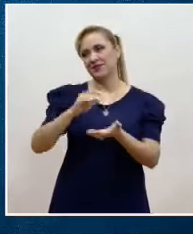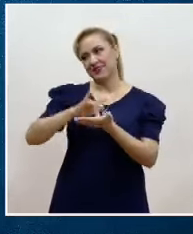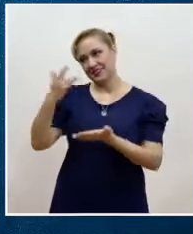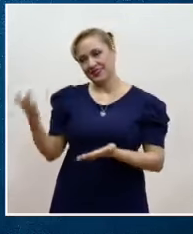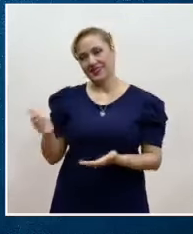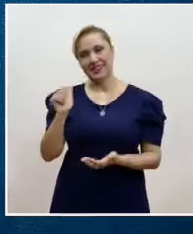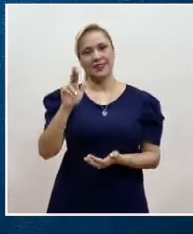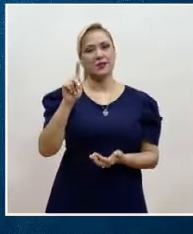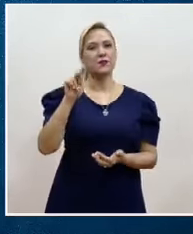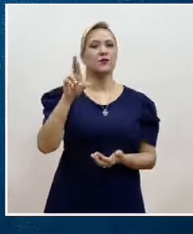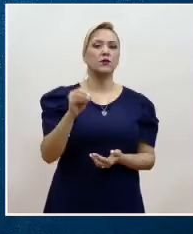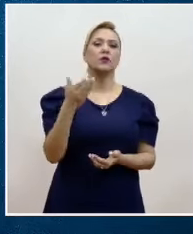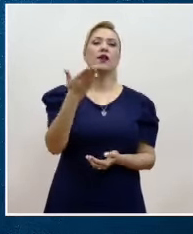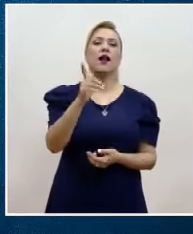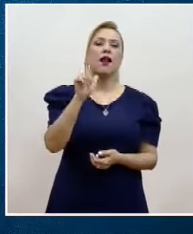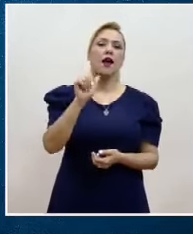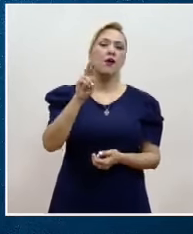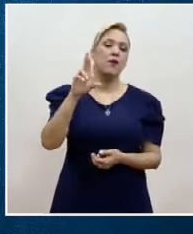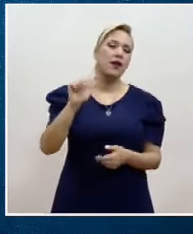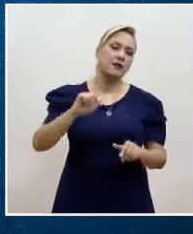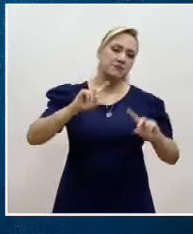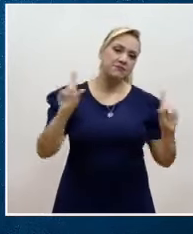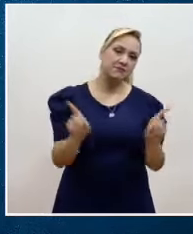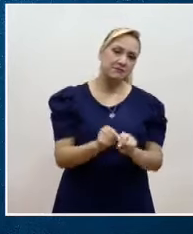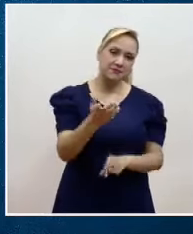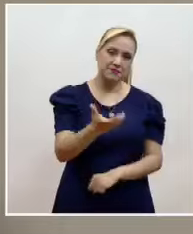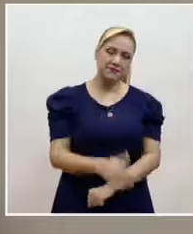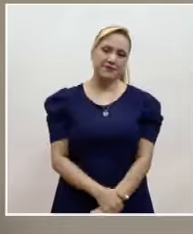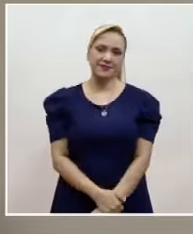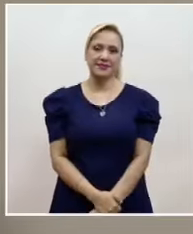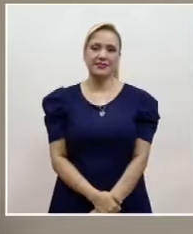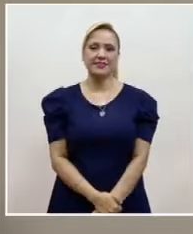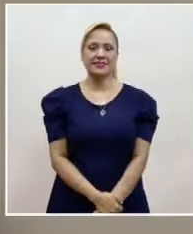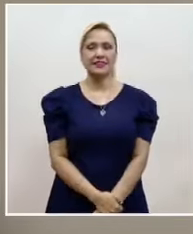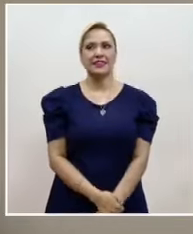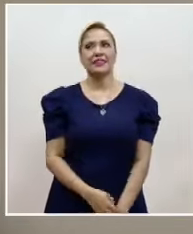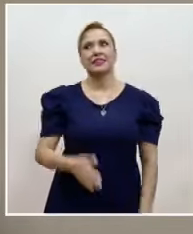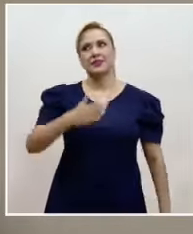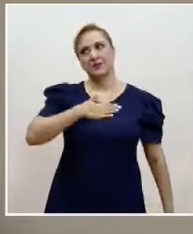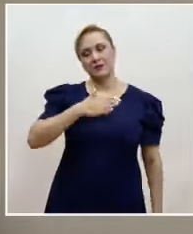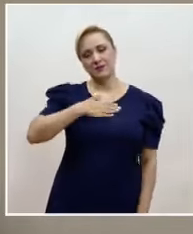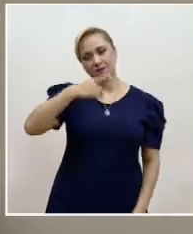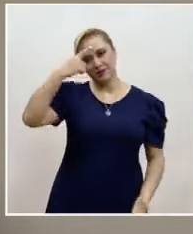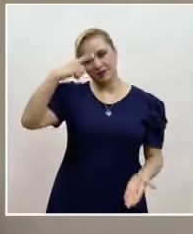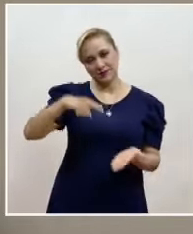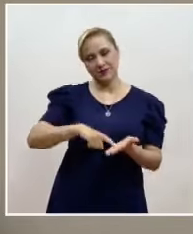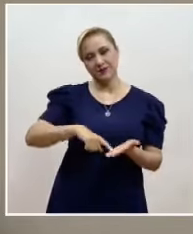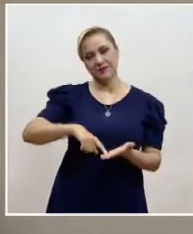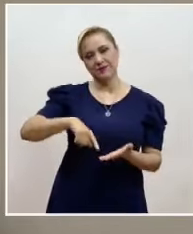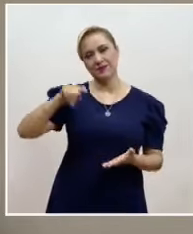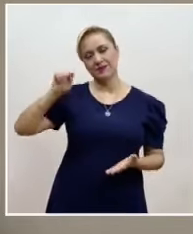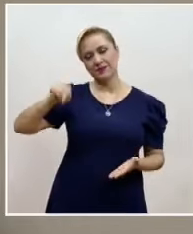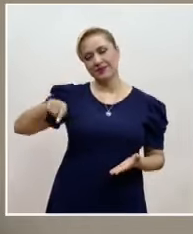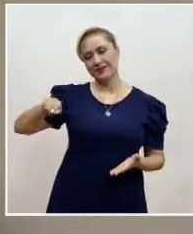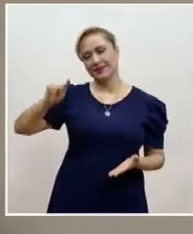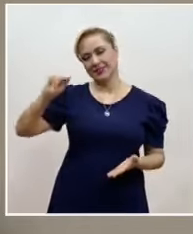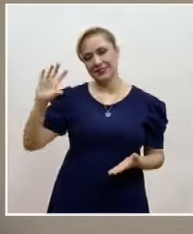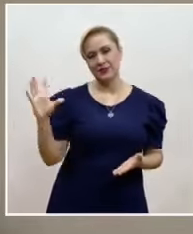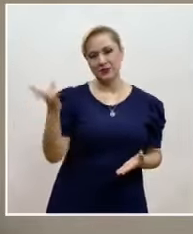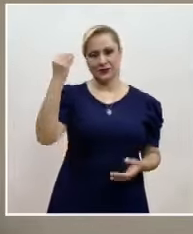Arturo. Laura, tu conclusión o reflexión final. Pues yo creo que la justicia digital y en